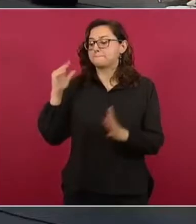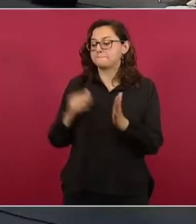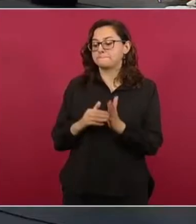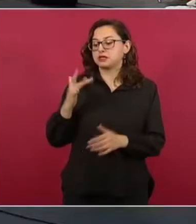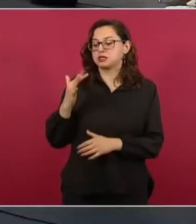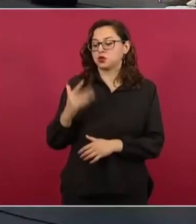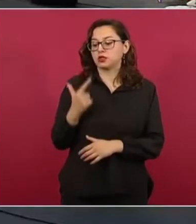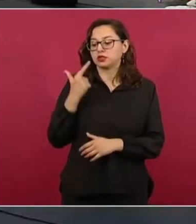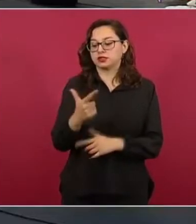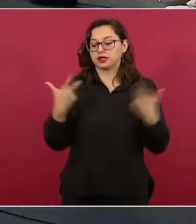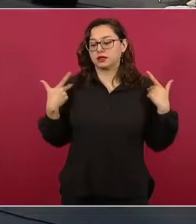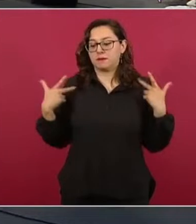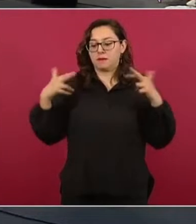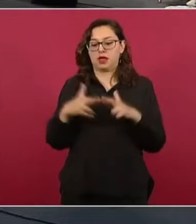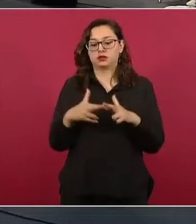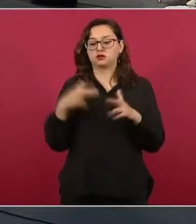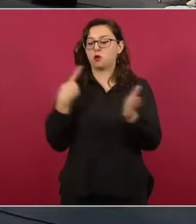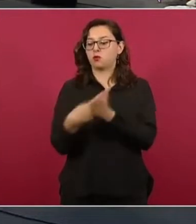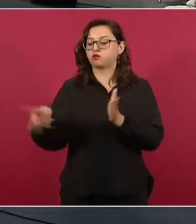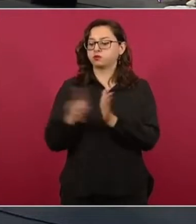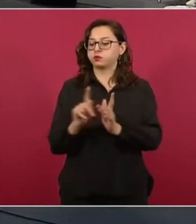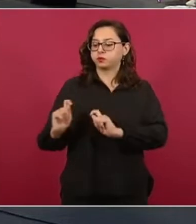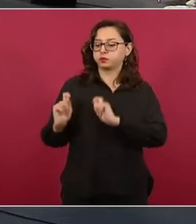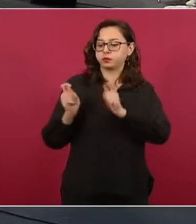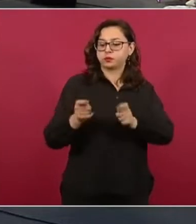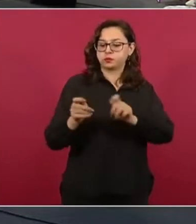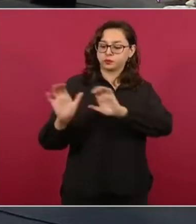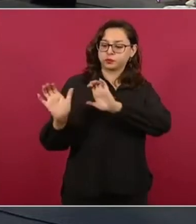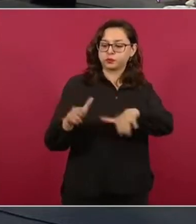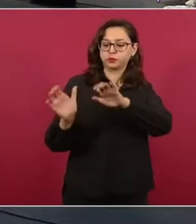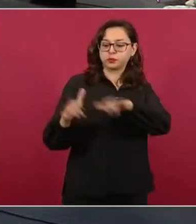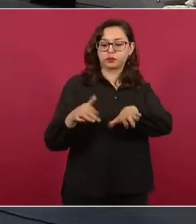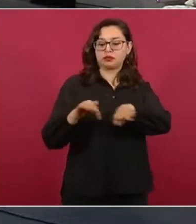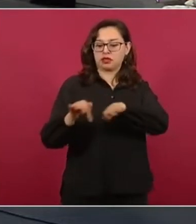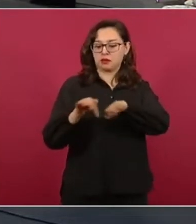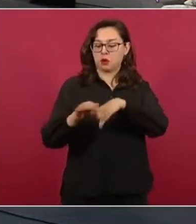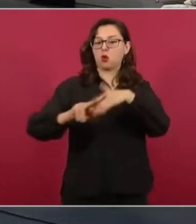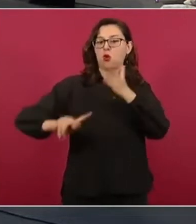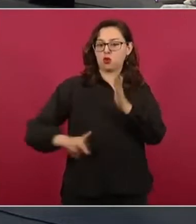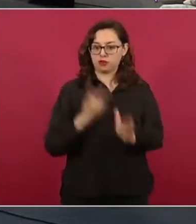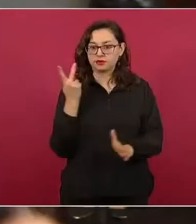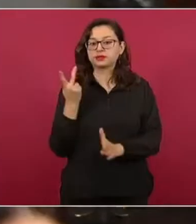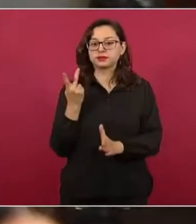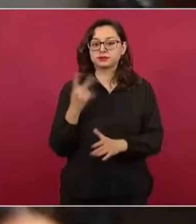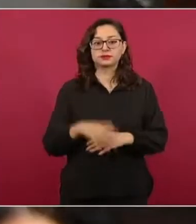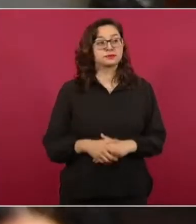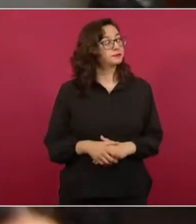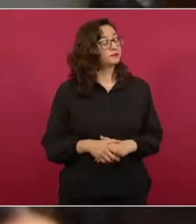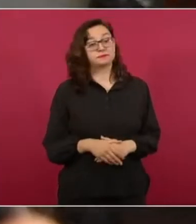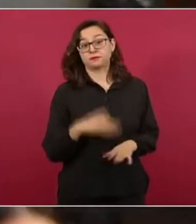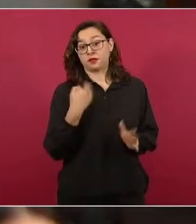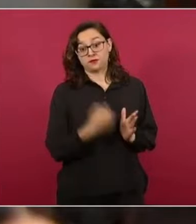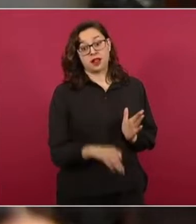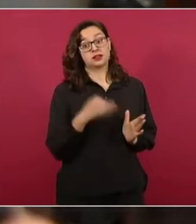1,057 maestros los reinstalados que fueron afectados por la reforma del sexenio pasado. No son todos,